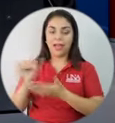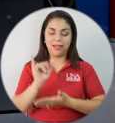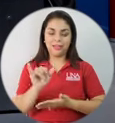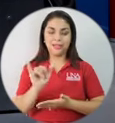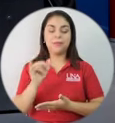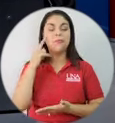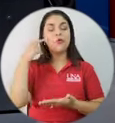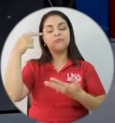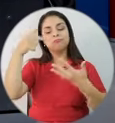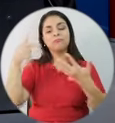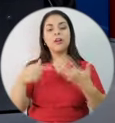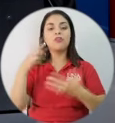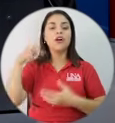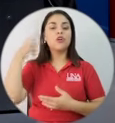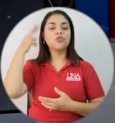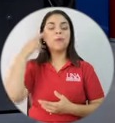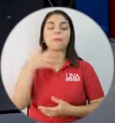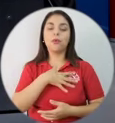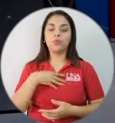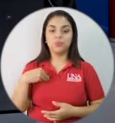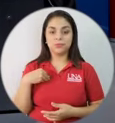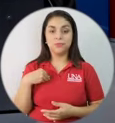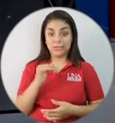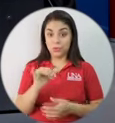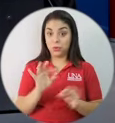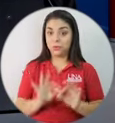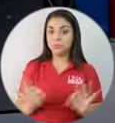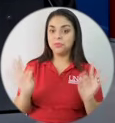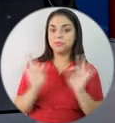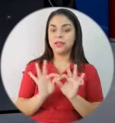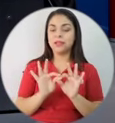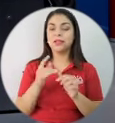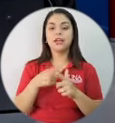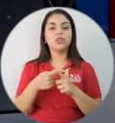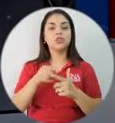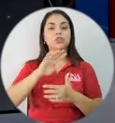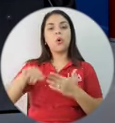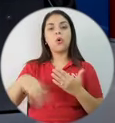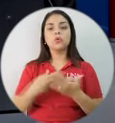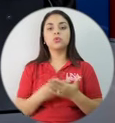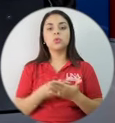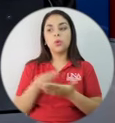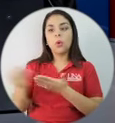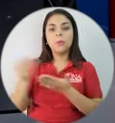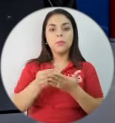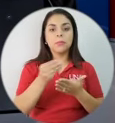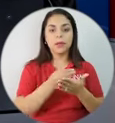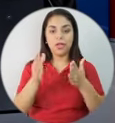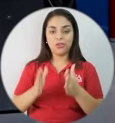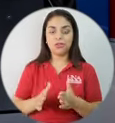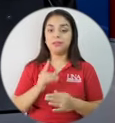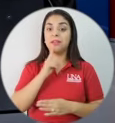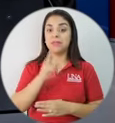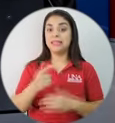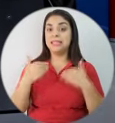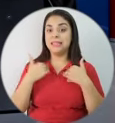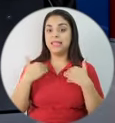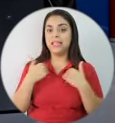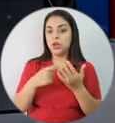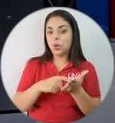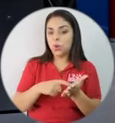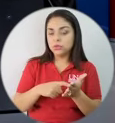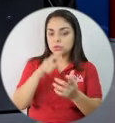que por tal razón me gusta. Entonces, eso es fundamental y entonces todos los consumidores realmente